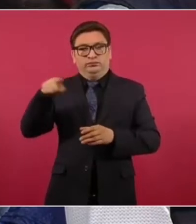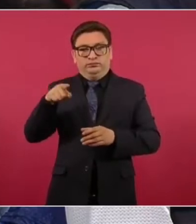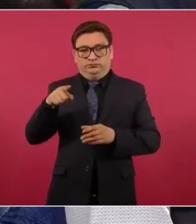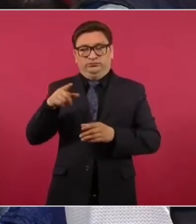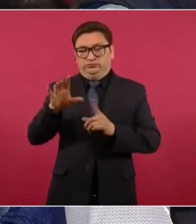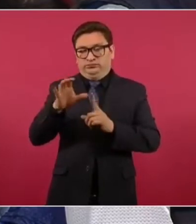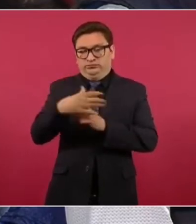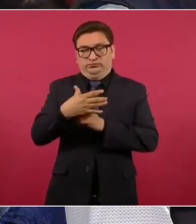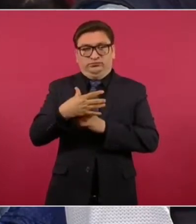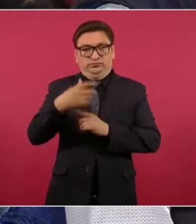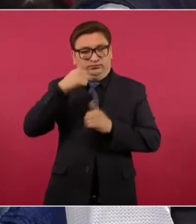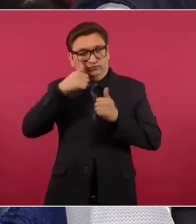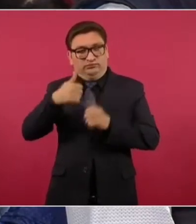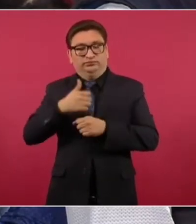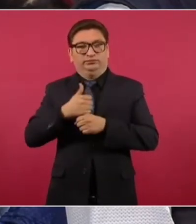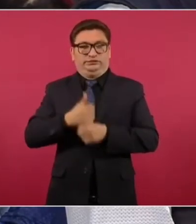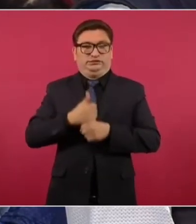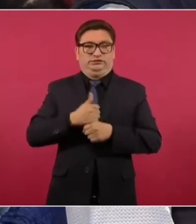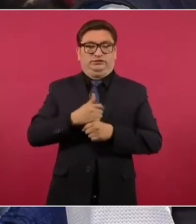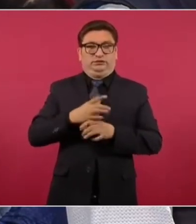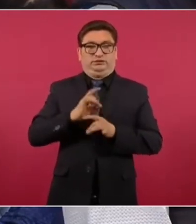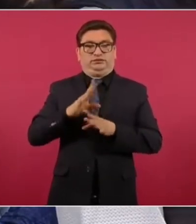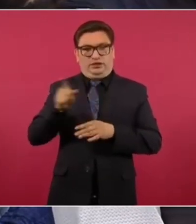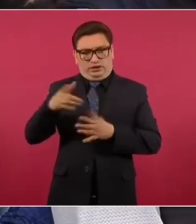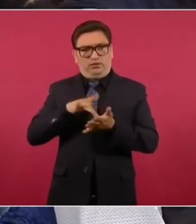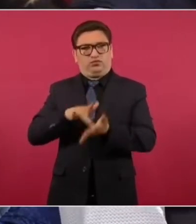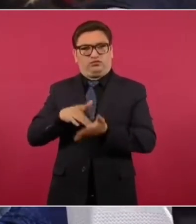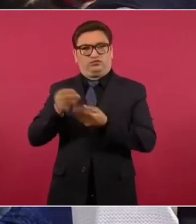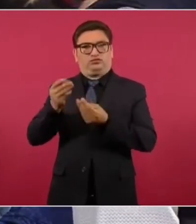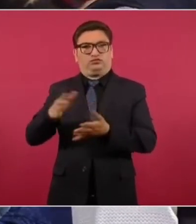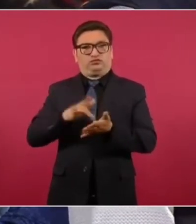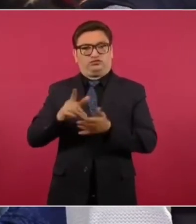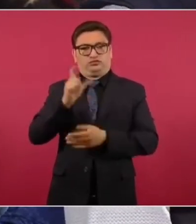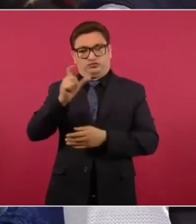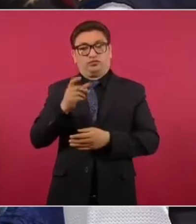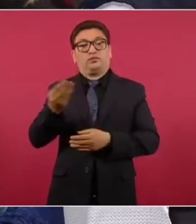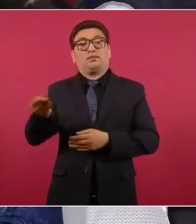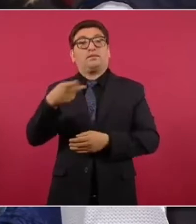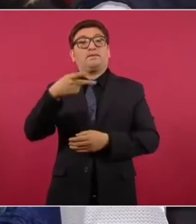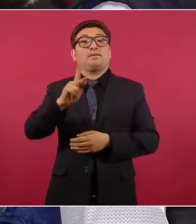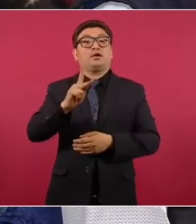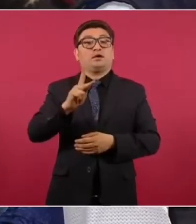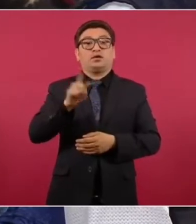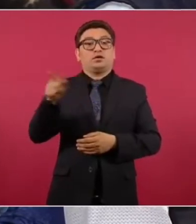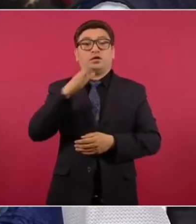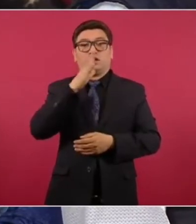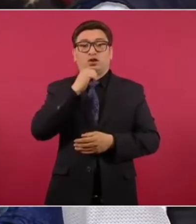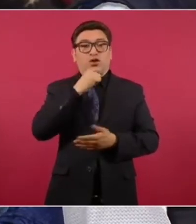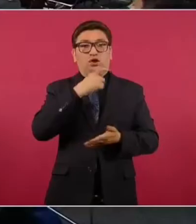Víctimas. Sí le dan un apoyo que sabemos que es con una tarjeta, pero ella no puede